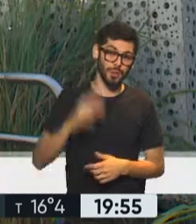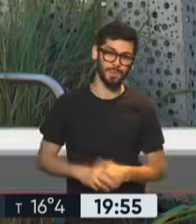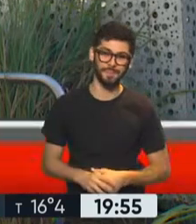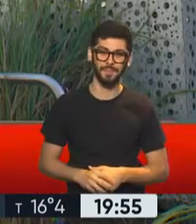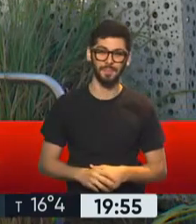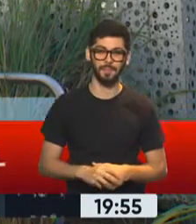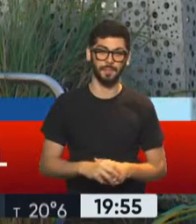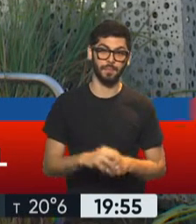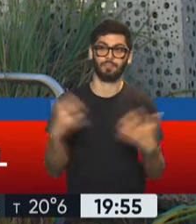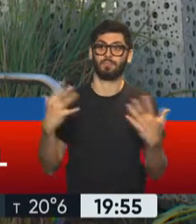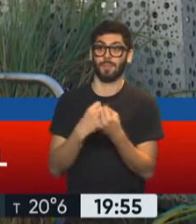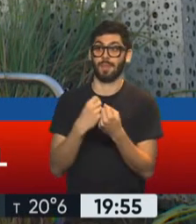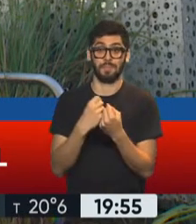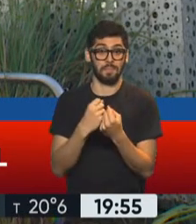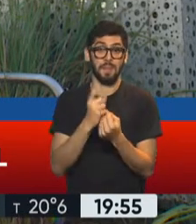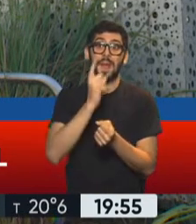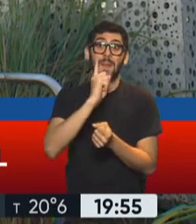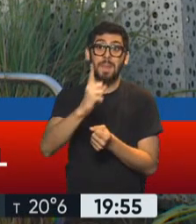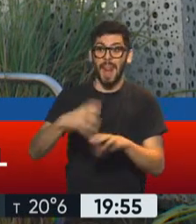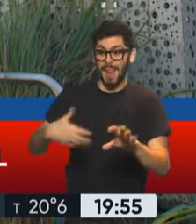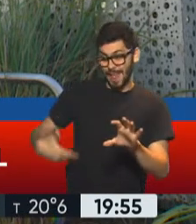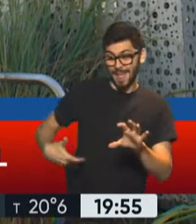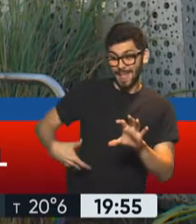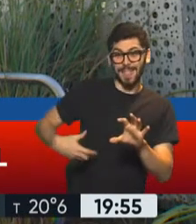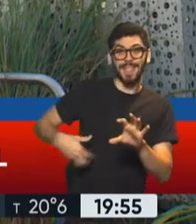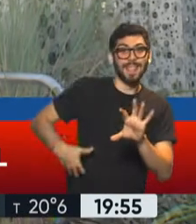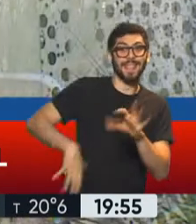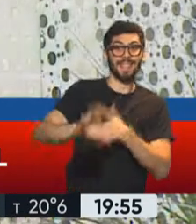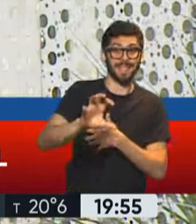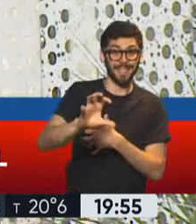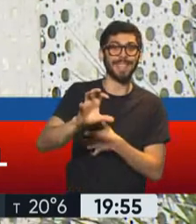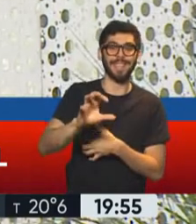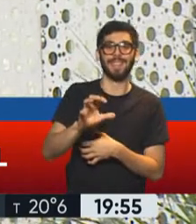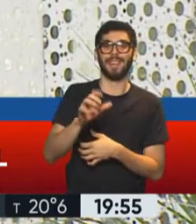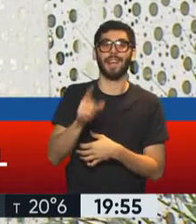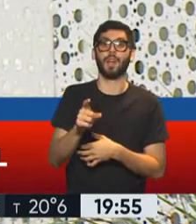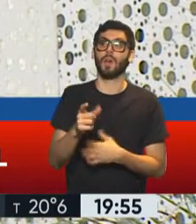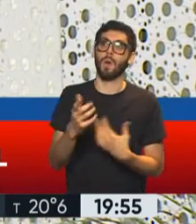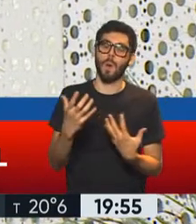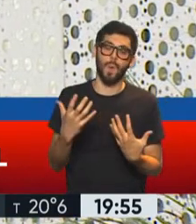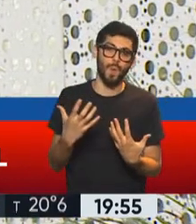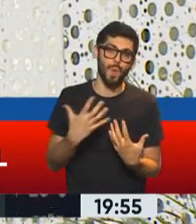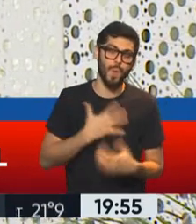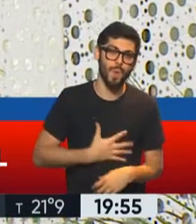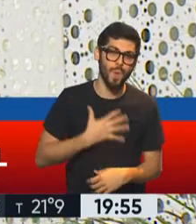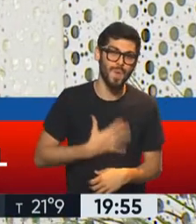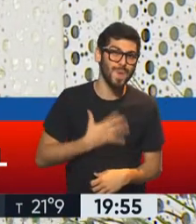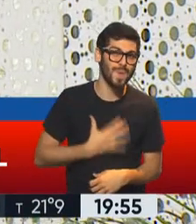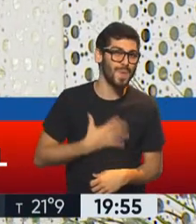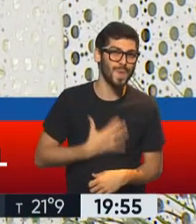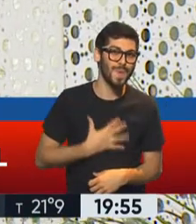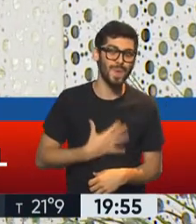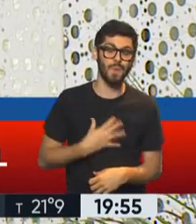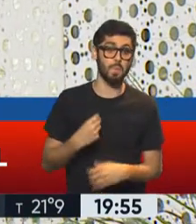Cumplimos 1000 trasplantes renales y significa ante todo una alegría inmensa de un grupo muy grande